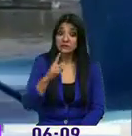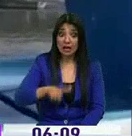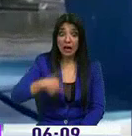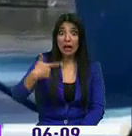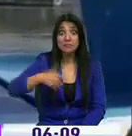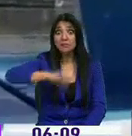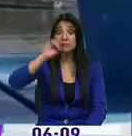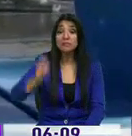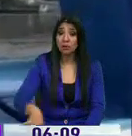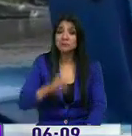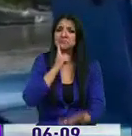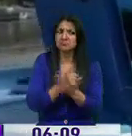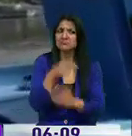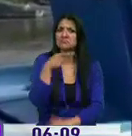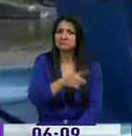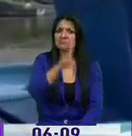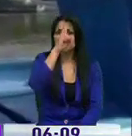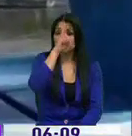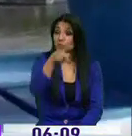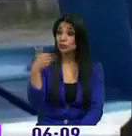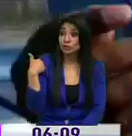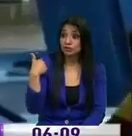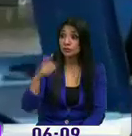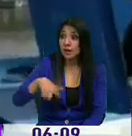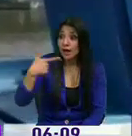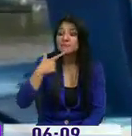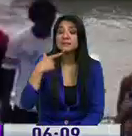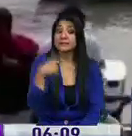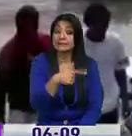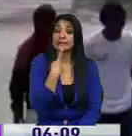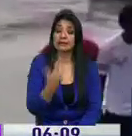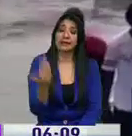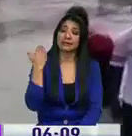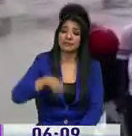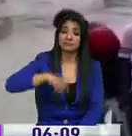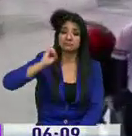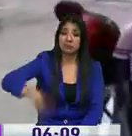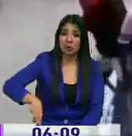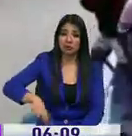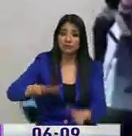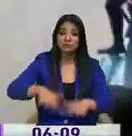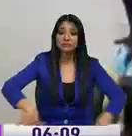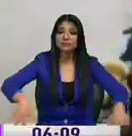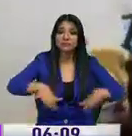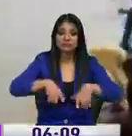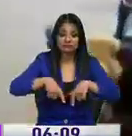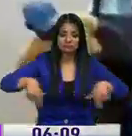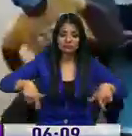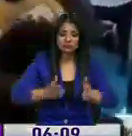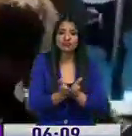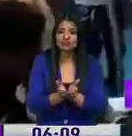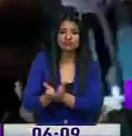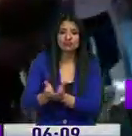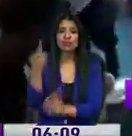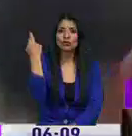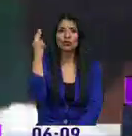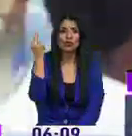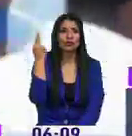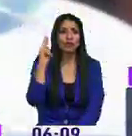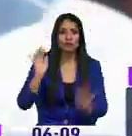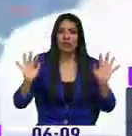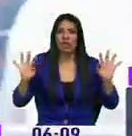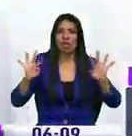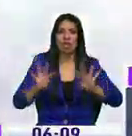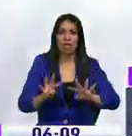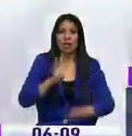claro a la época no tenía martes en el muelle de roca fuerte les esperaban cerca de 400 personas todas